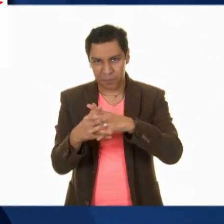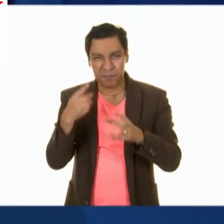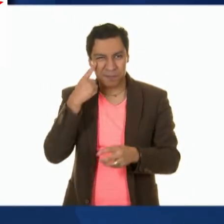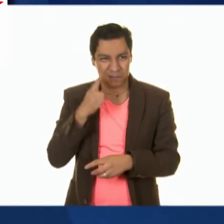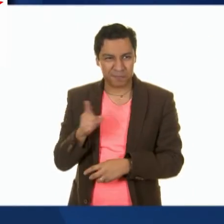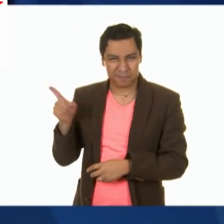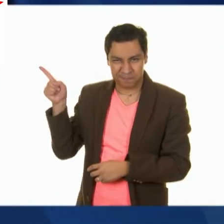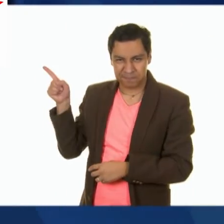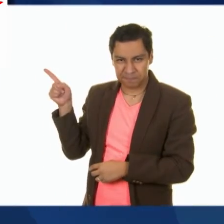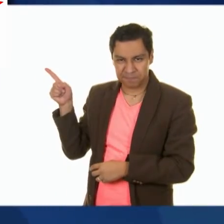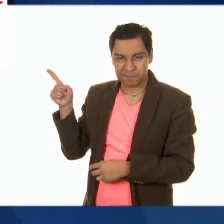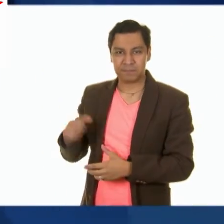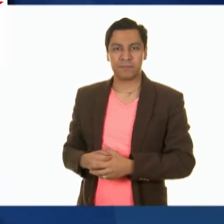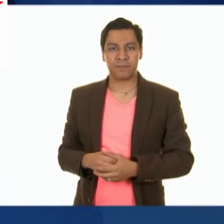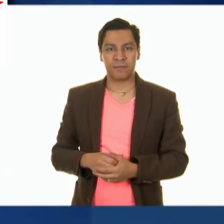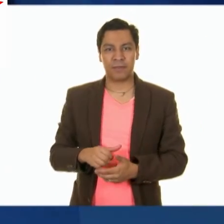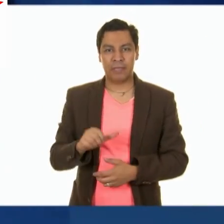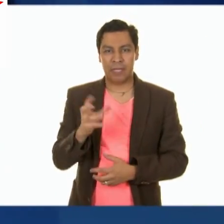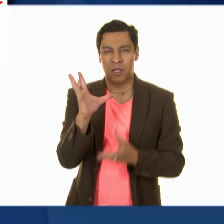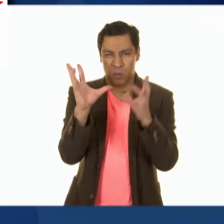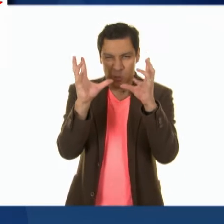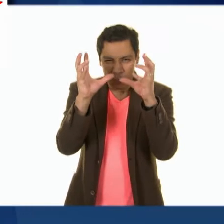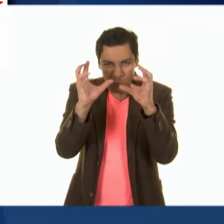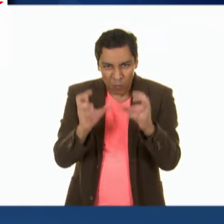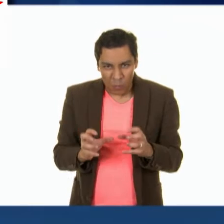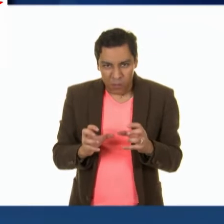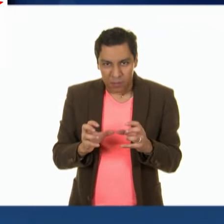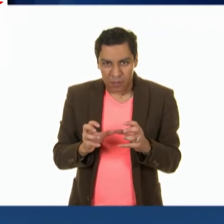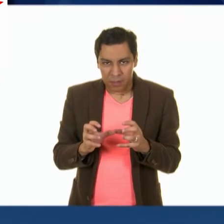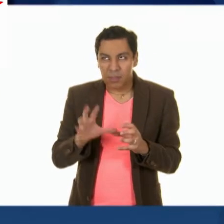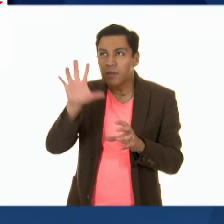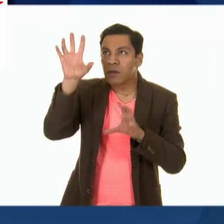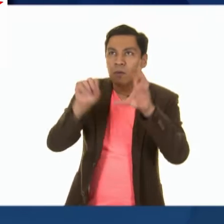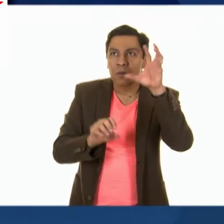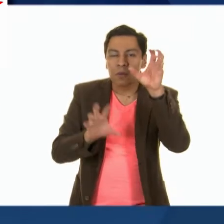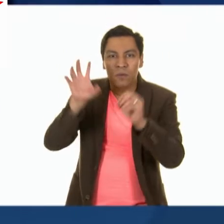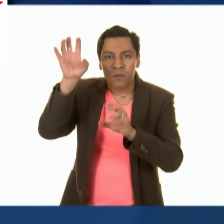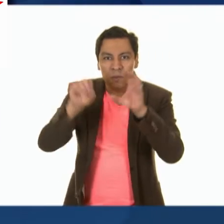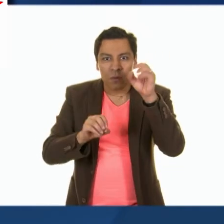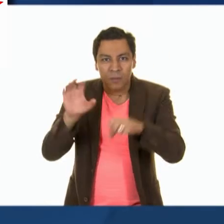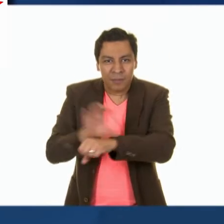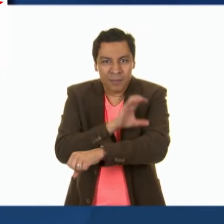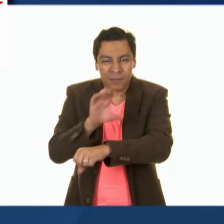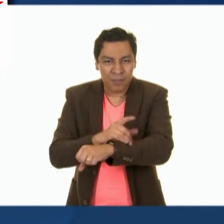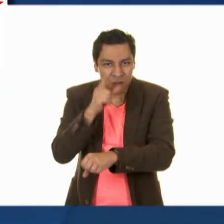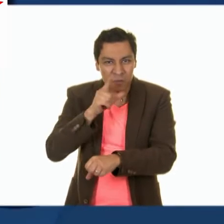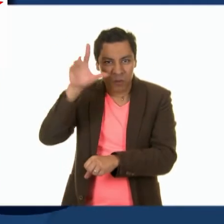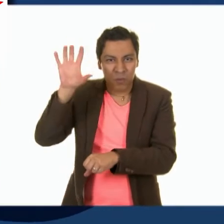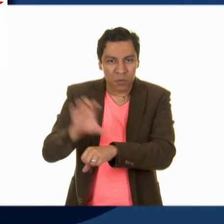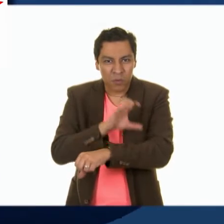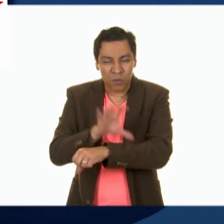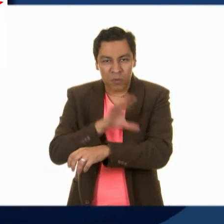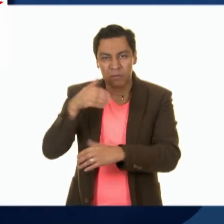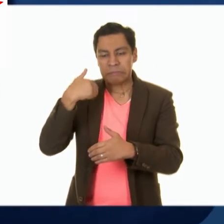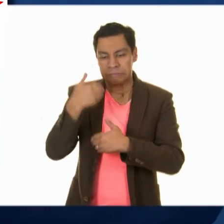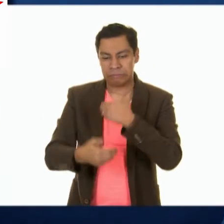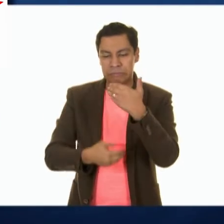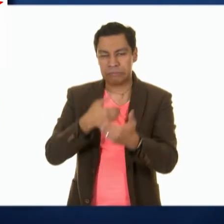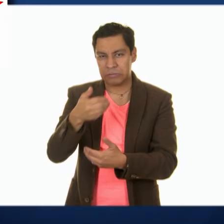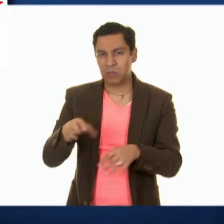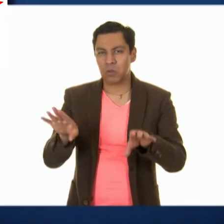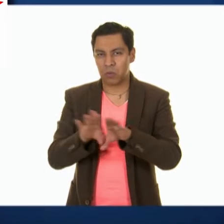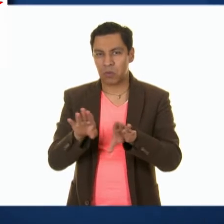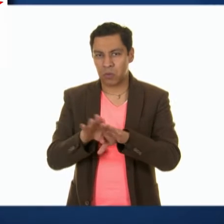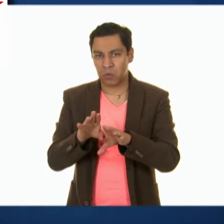a ver, absorción. La absorción de la radiación electromagnética es un proceso por el cual dicha radiación es